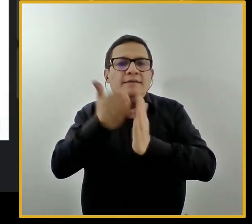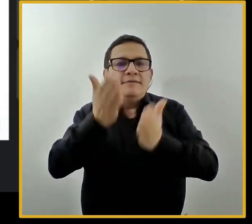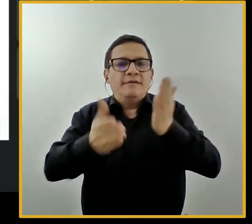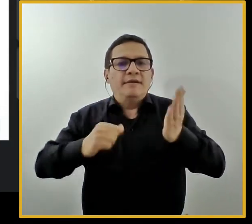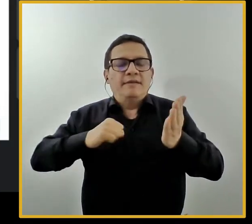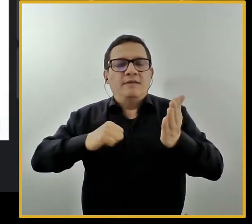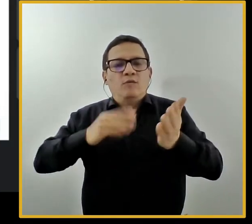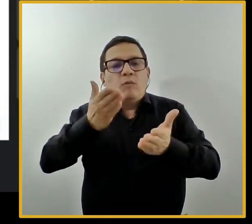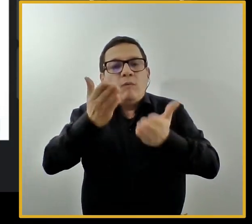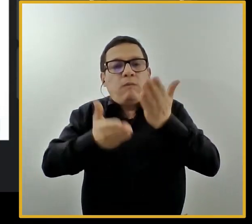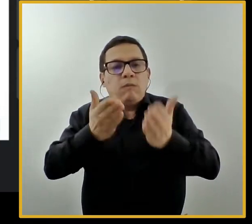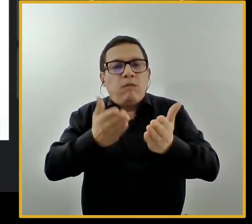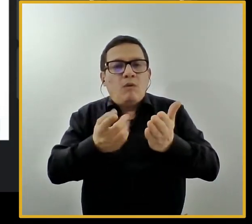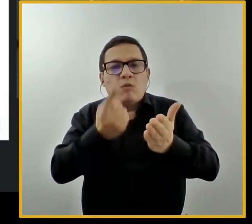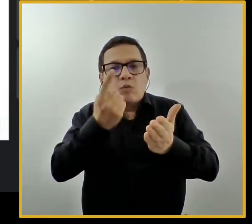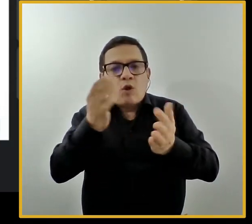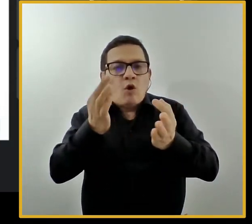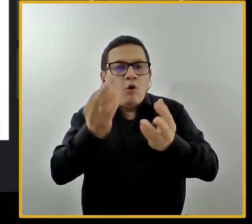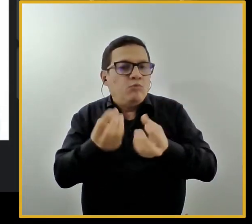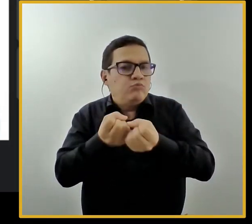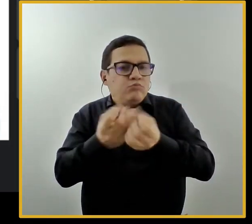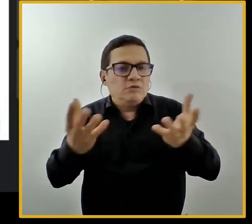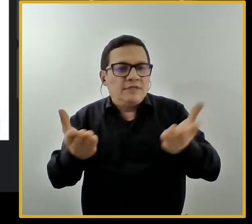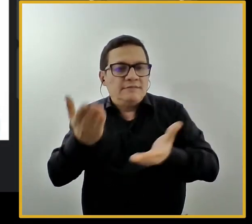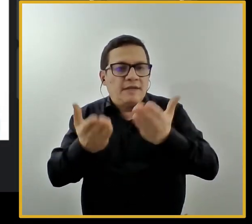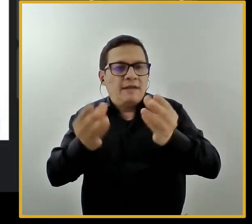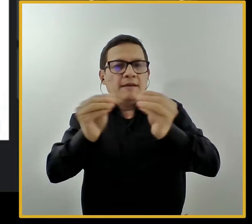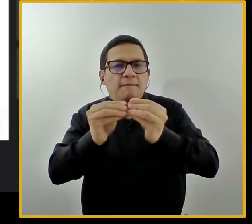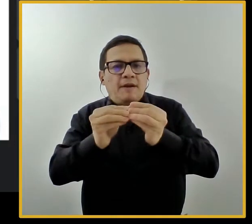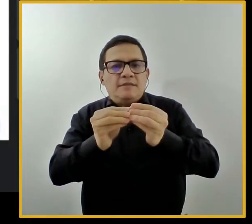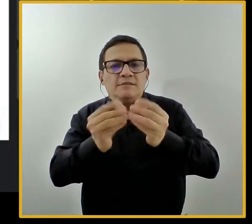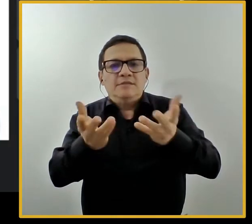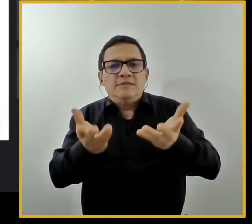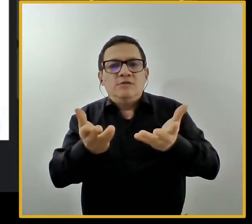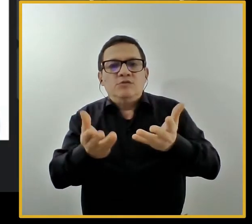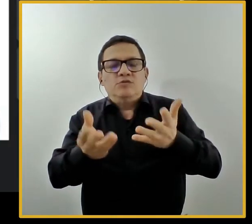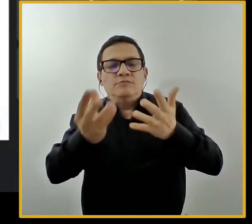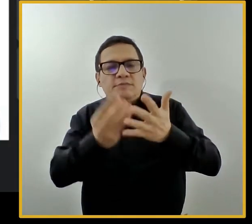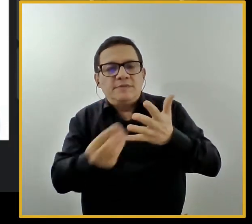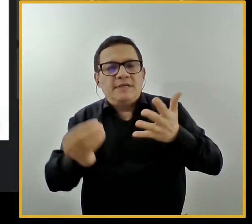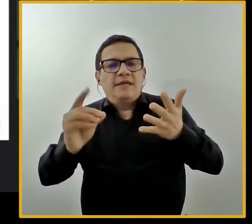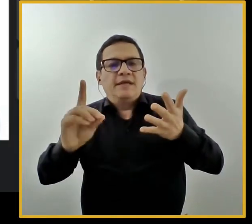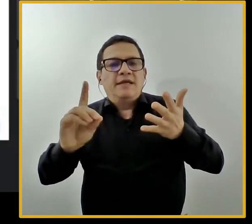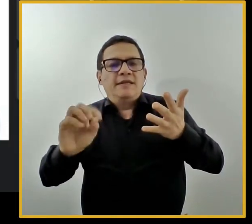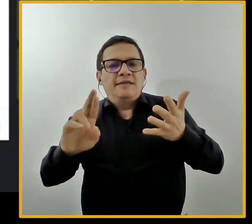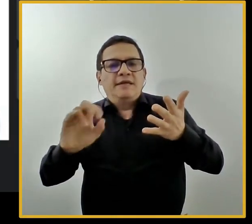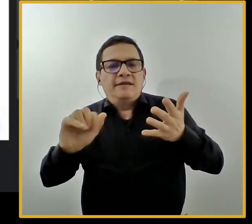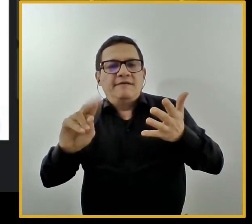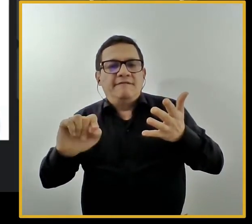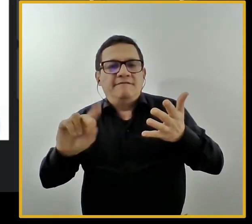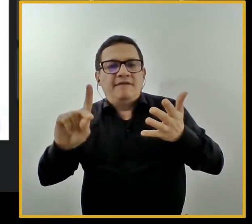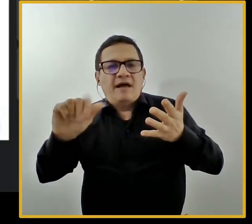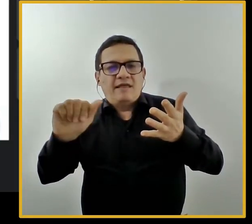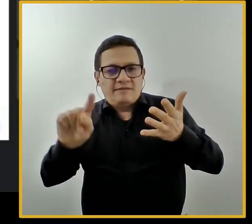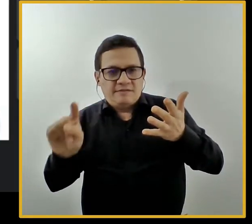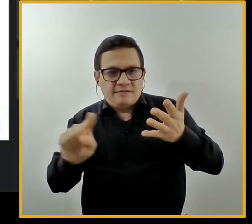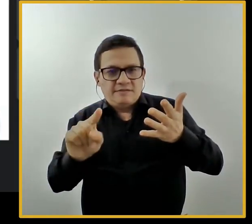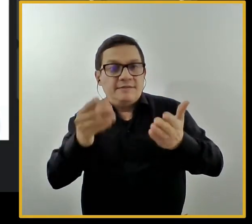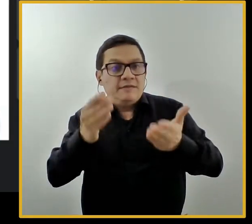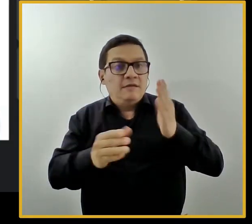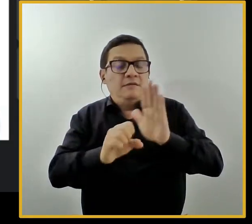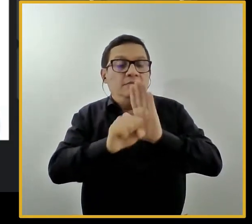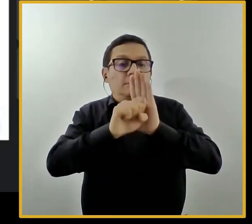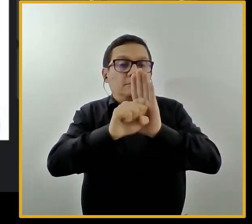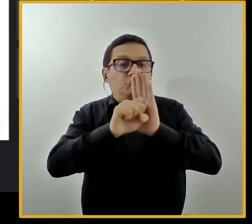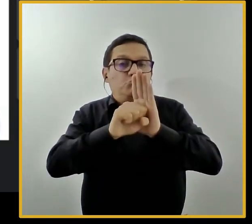tiene una variable o variables, ¿cierto? Y sus derivadas. Normalmente cuando se hace la representación de